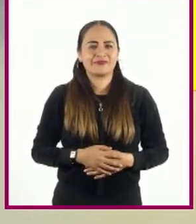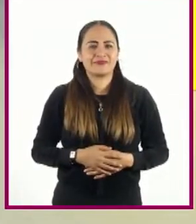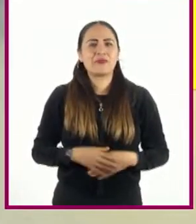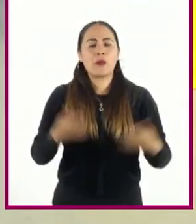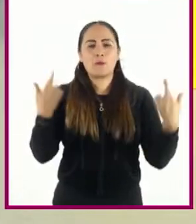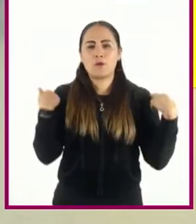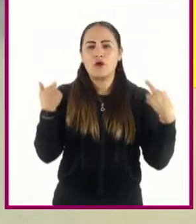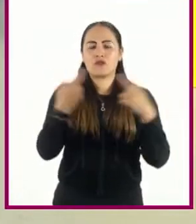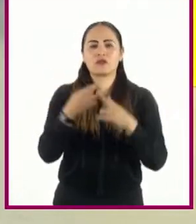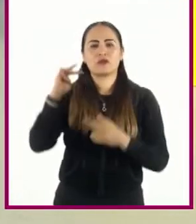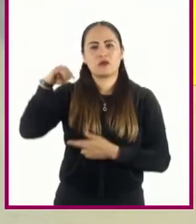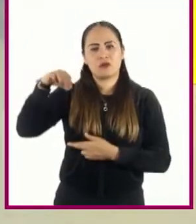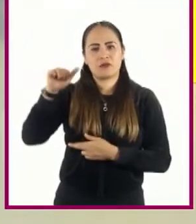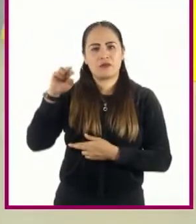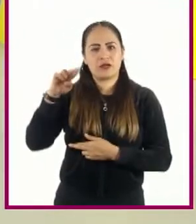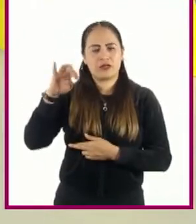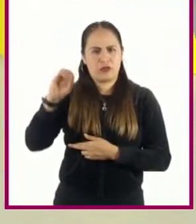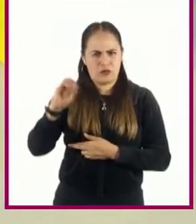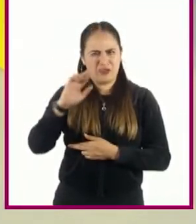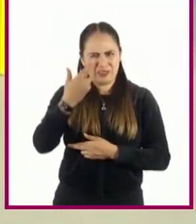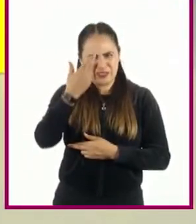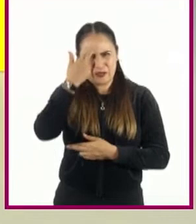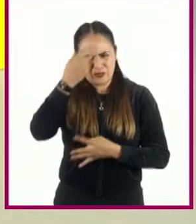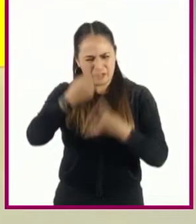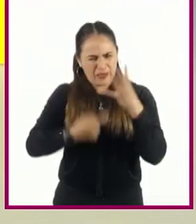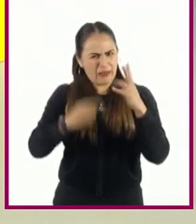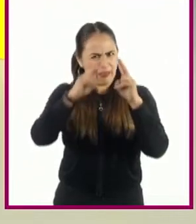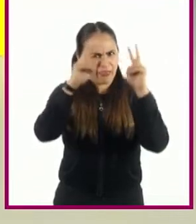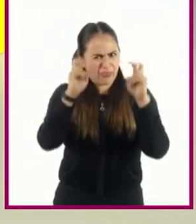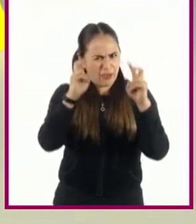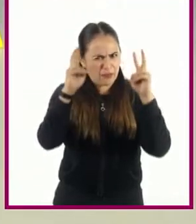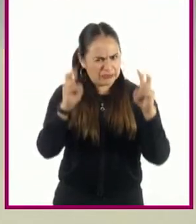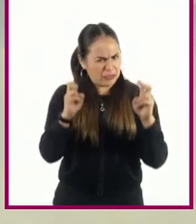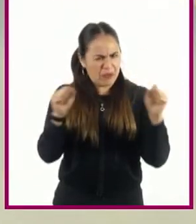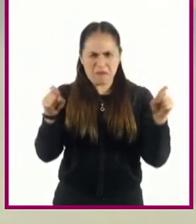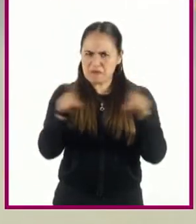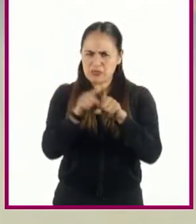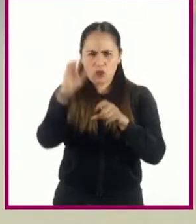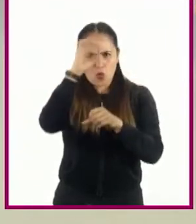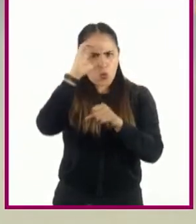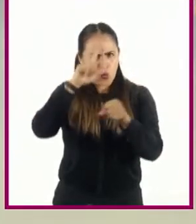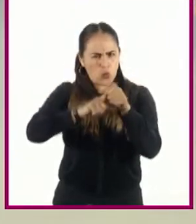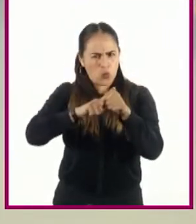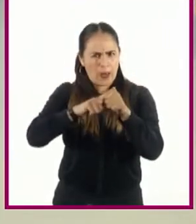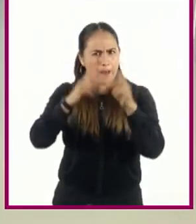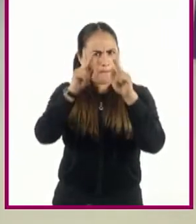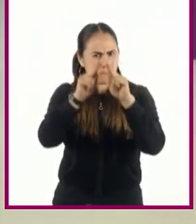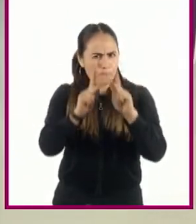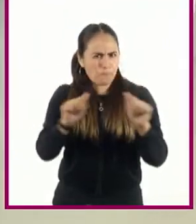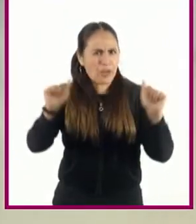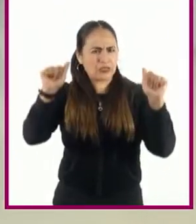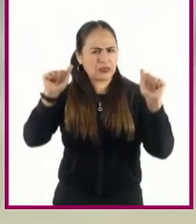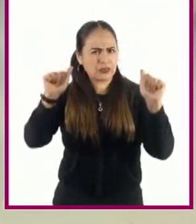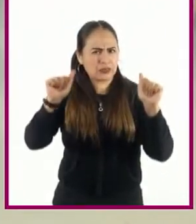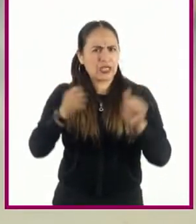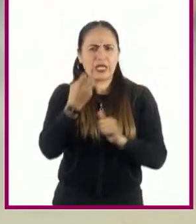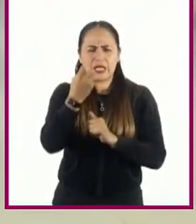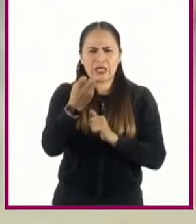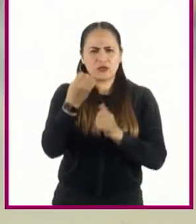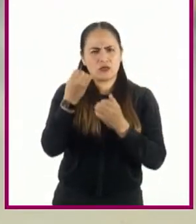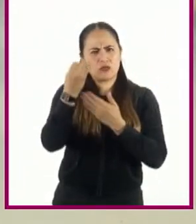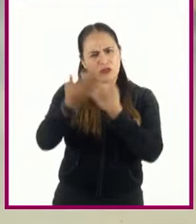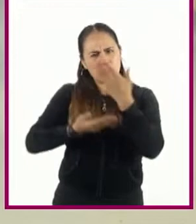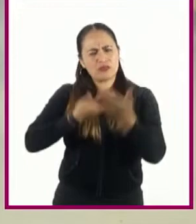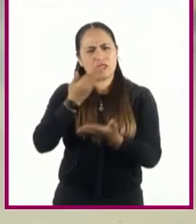Profesor Mario, recuerdo que hemos revisado algunos temas relativos a la cultura de paz, la cual es una iniciativa